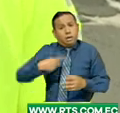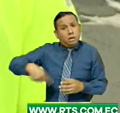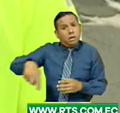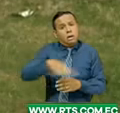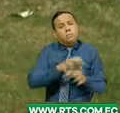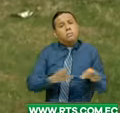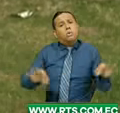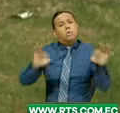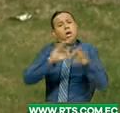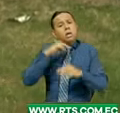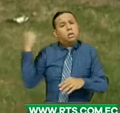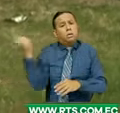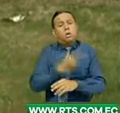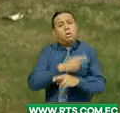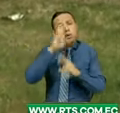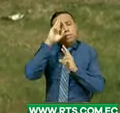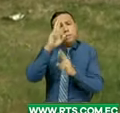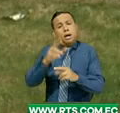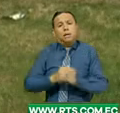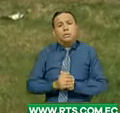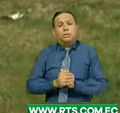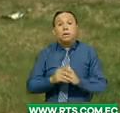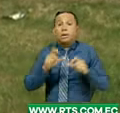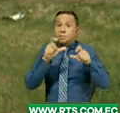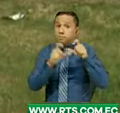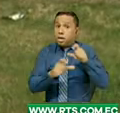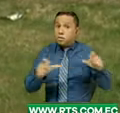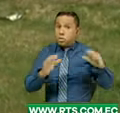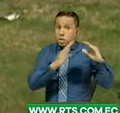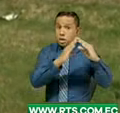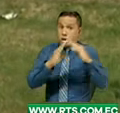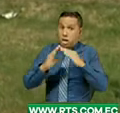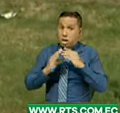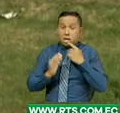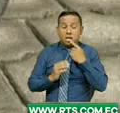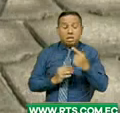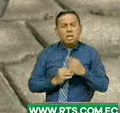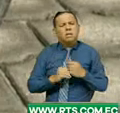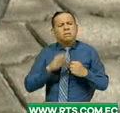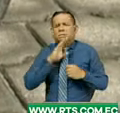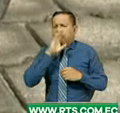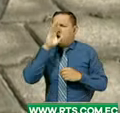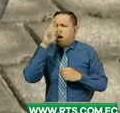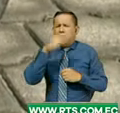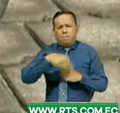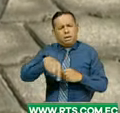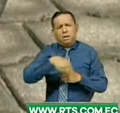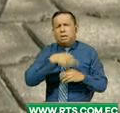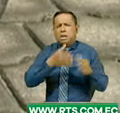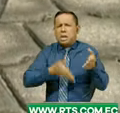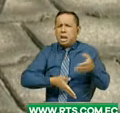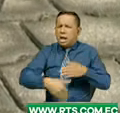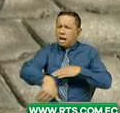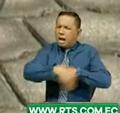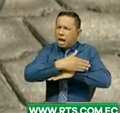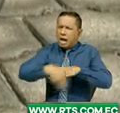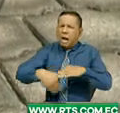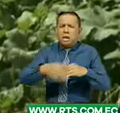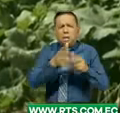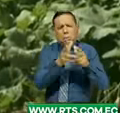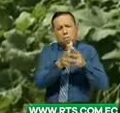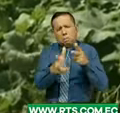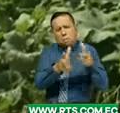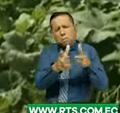Los moradores del sector indicaron que por tratarse de una calle secundaria es común ver carros estacionados, personas libando, y que no tienen cómo decir